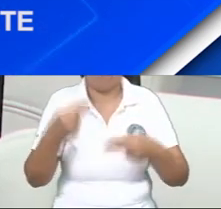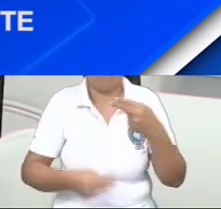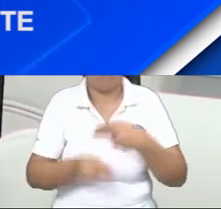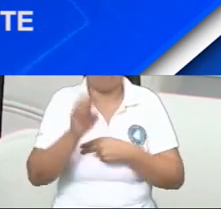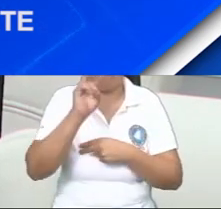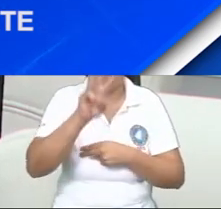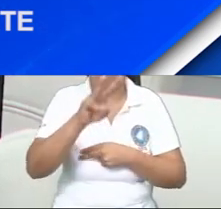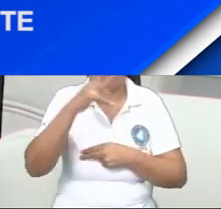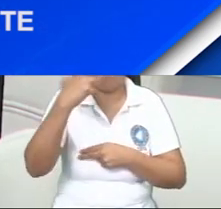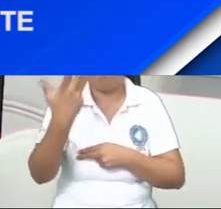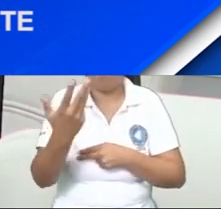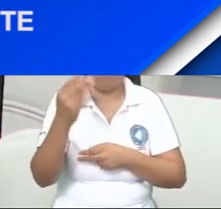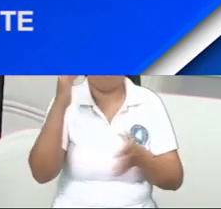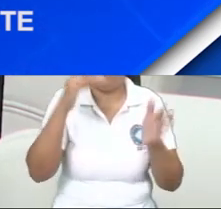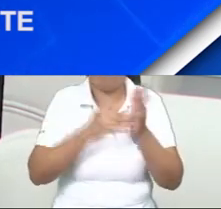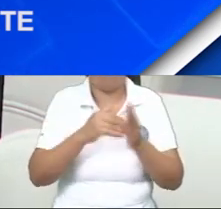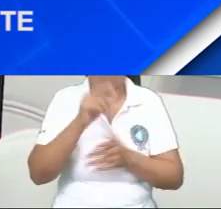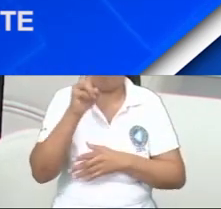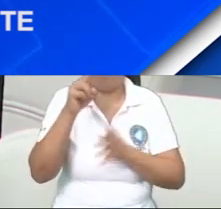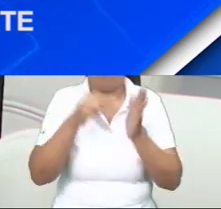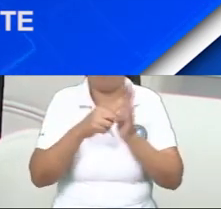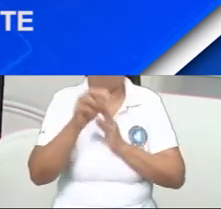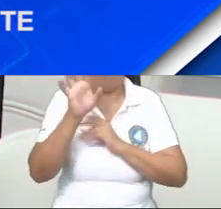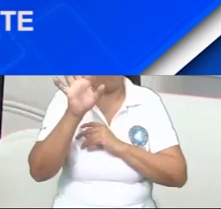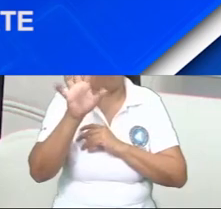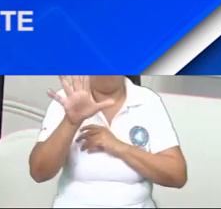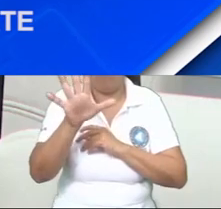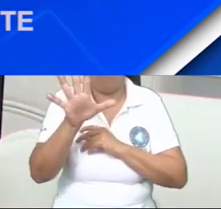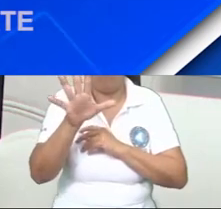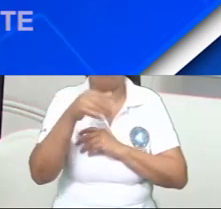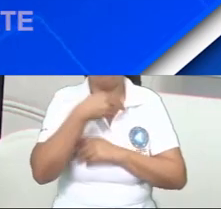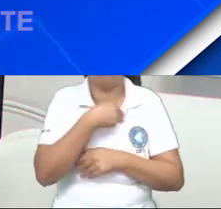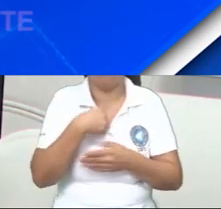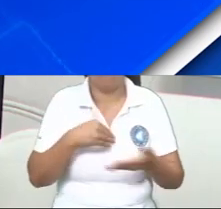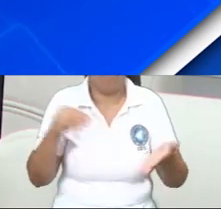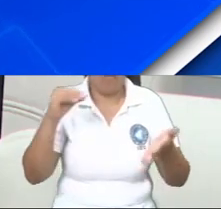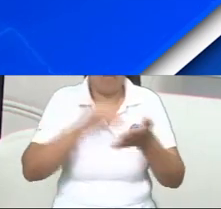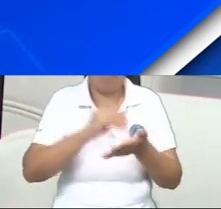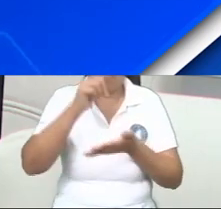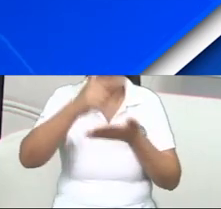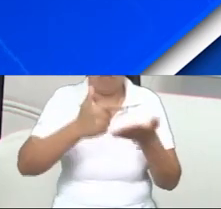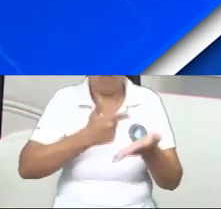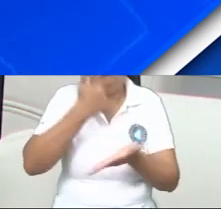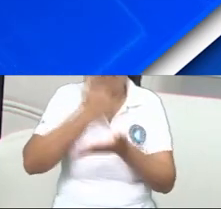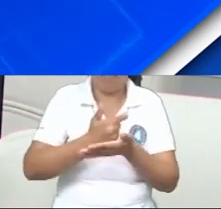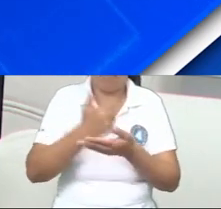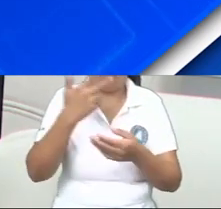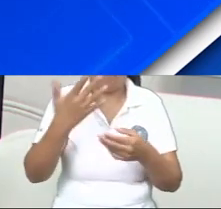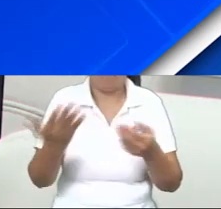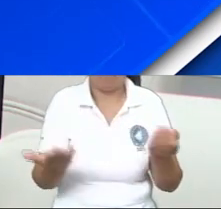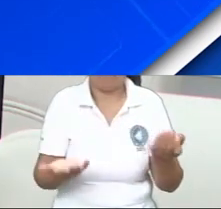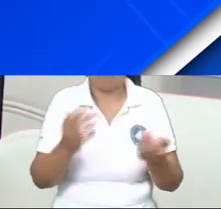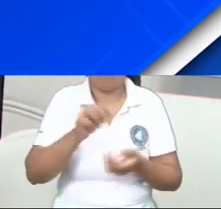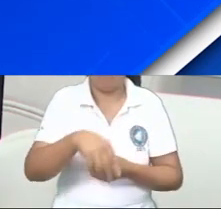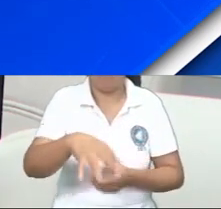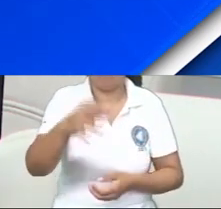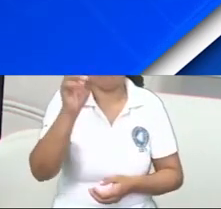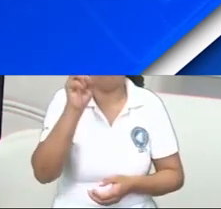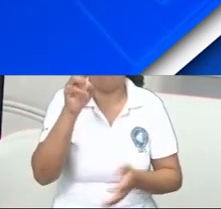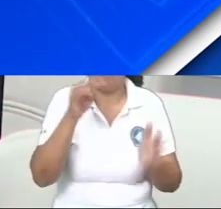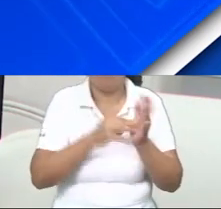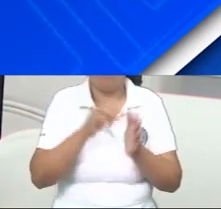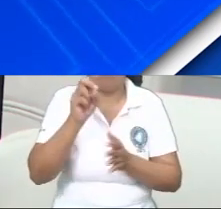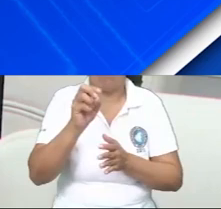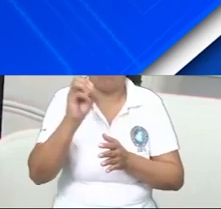número 39-2005, publicado en la Gaceta número 109 del 7 de junio del 2005.